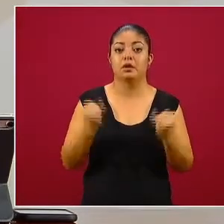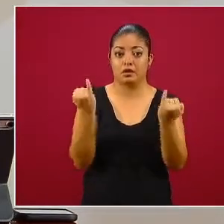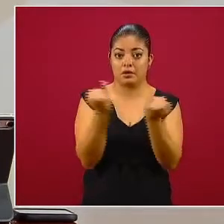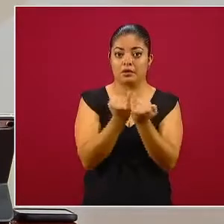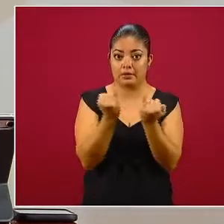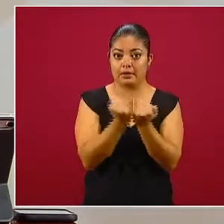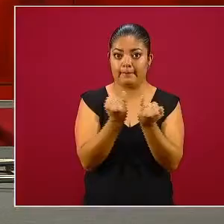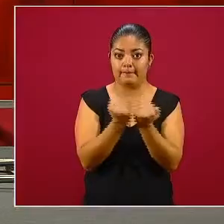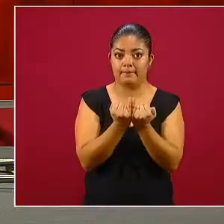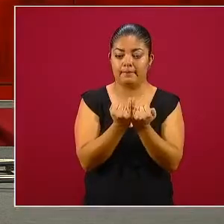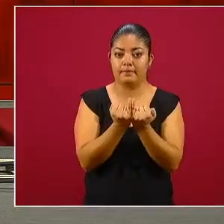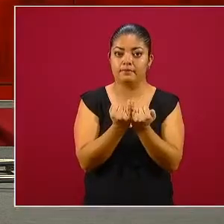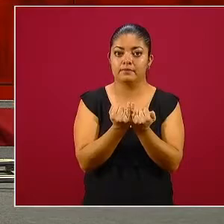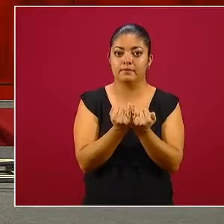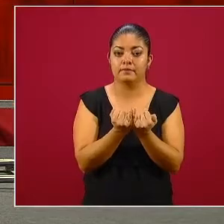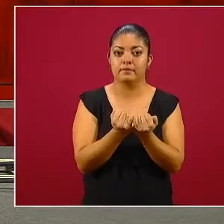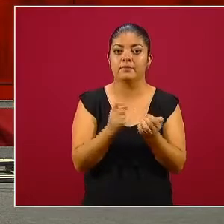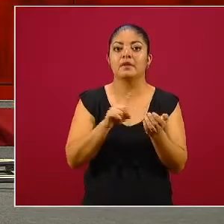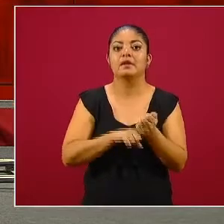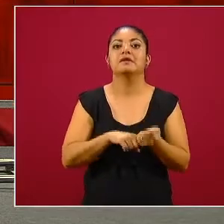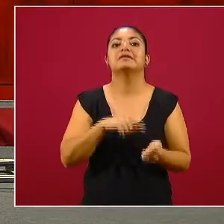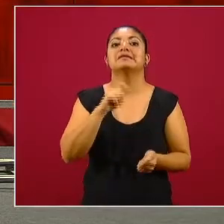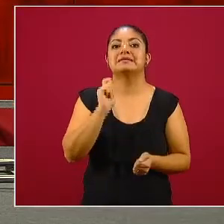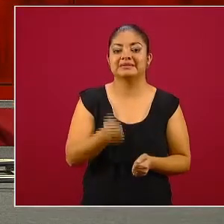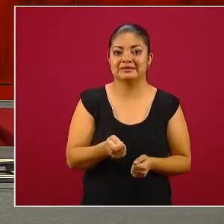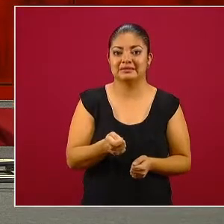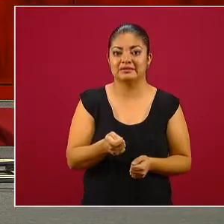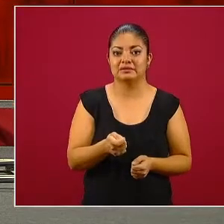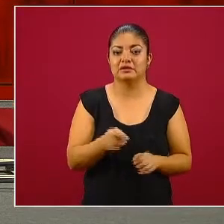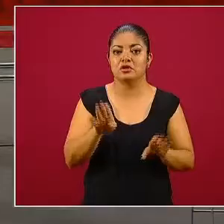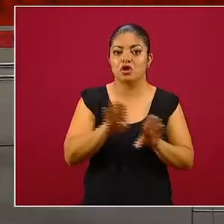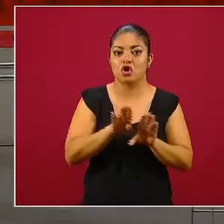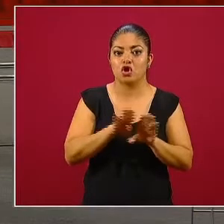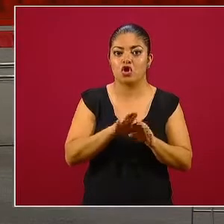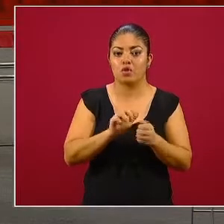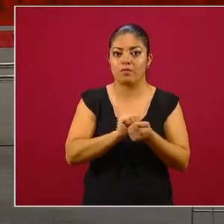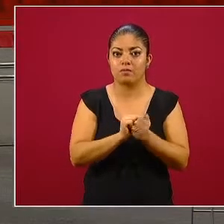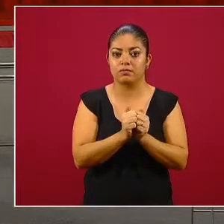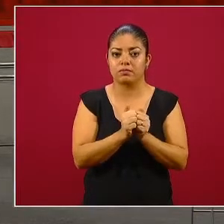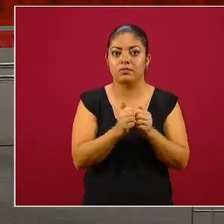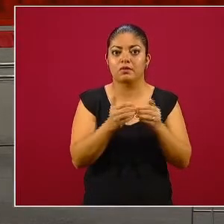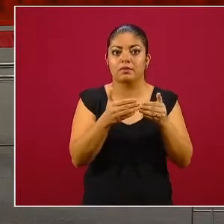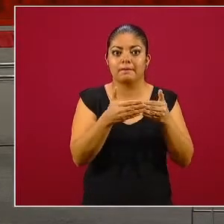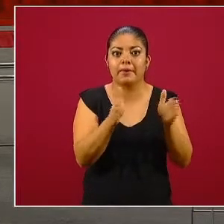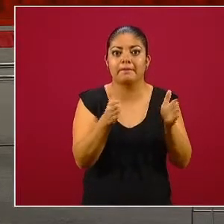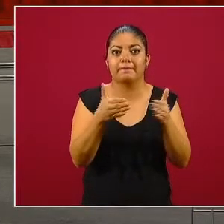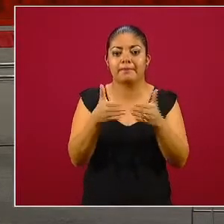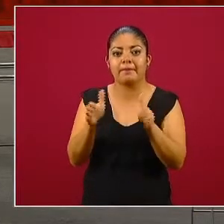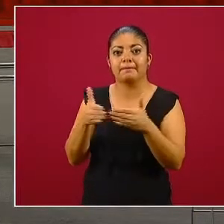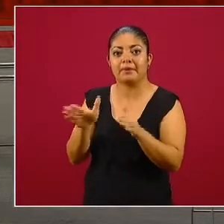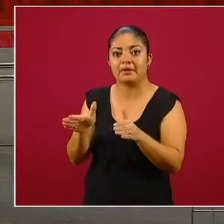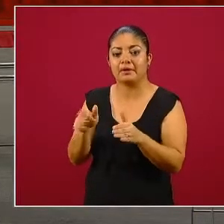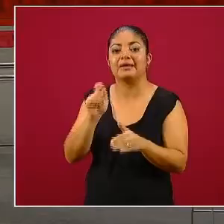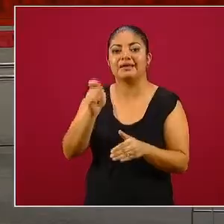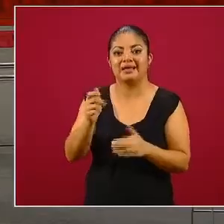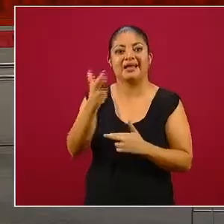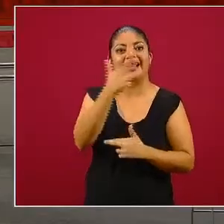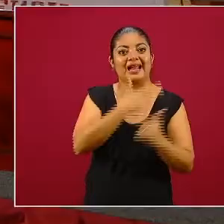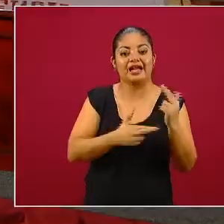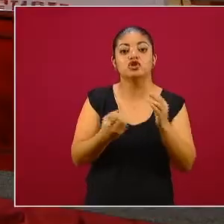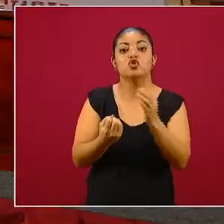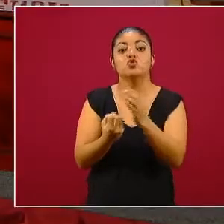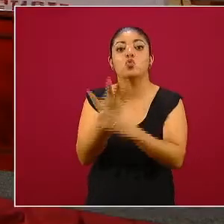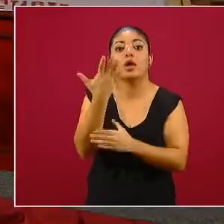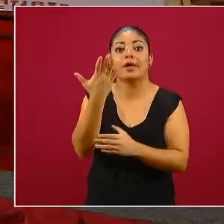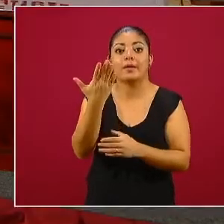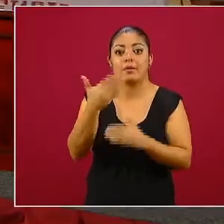También el proceso de desconfinamiento o de regreso hacia una nueva normalidad implica